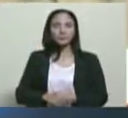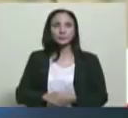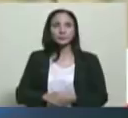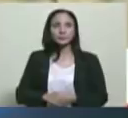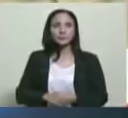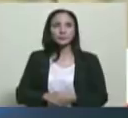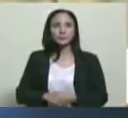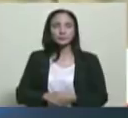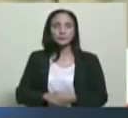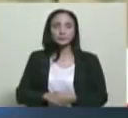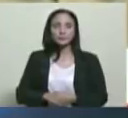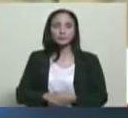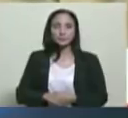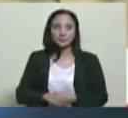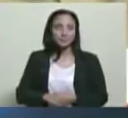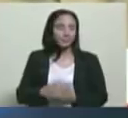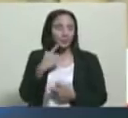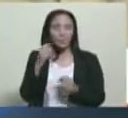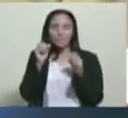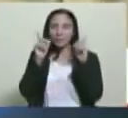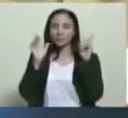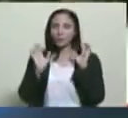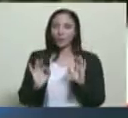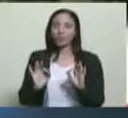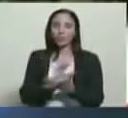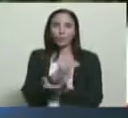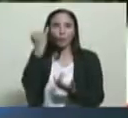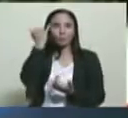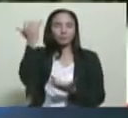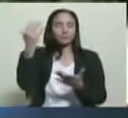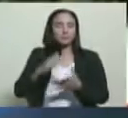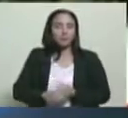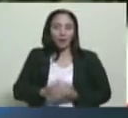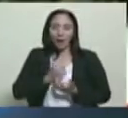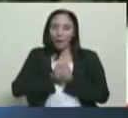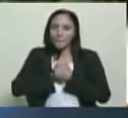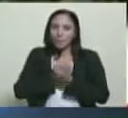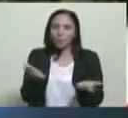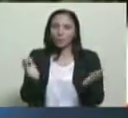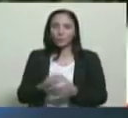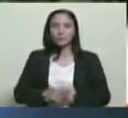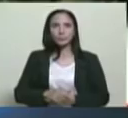Torrealba. Impresionante su lucidez, su amor por Venezuela.